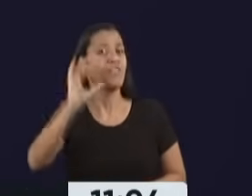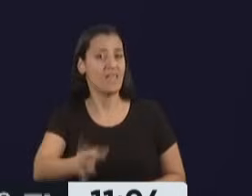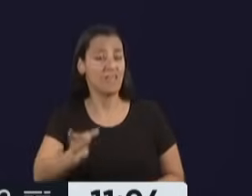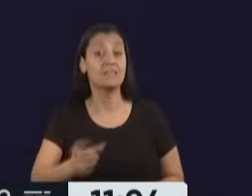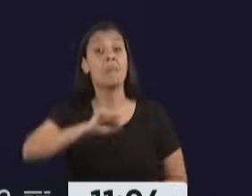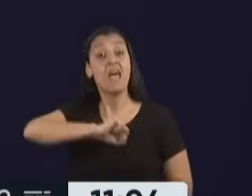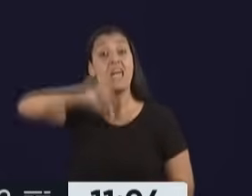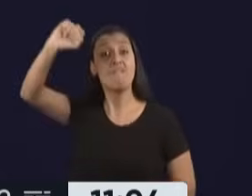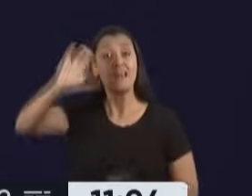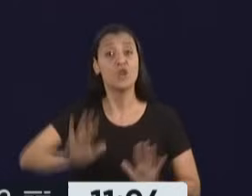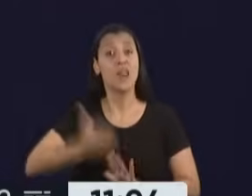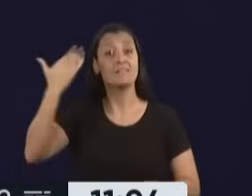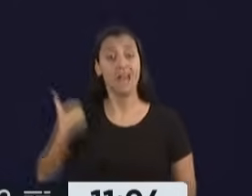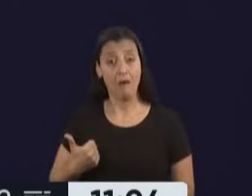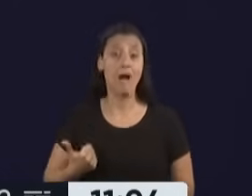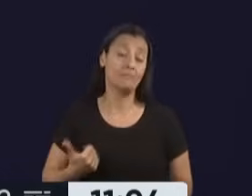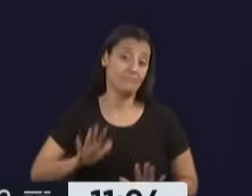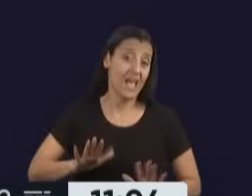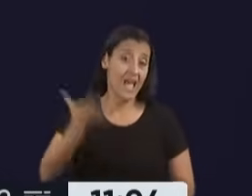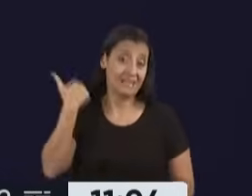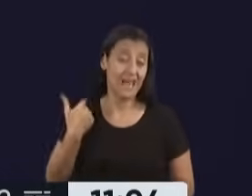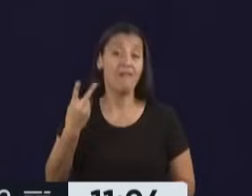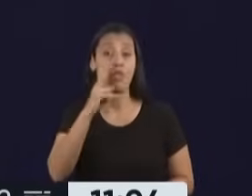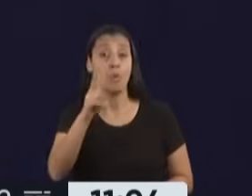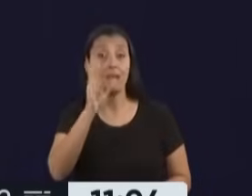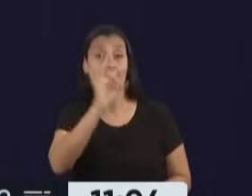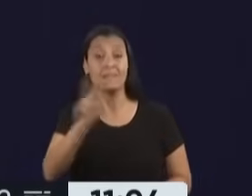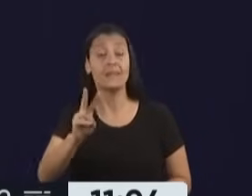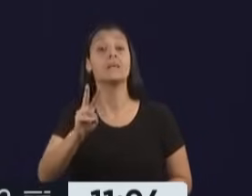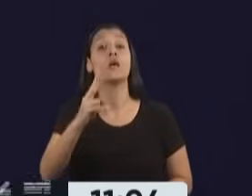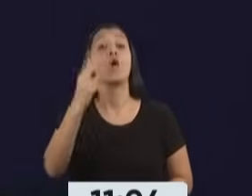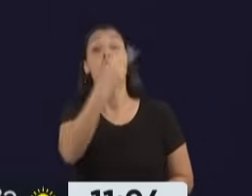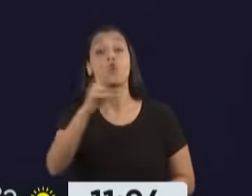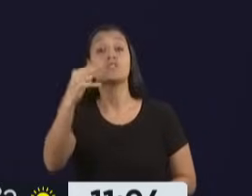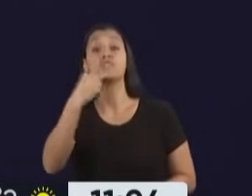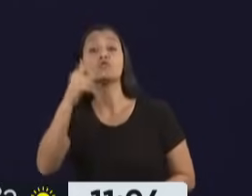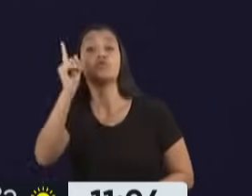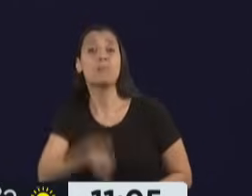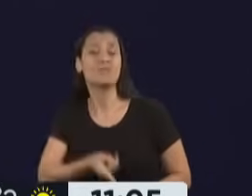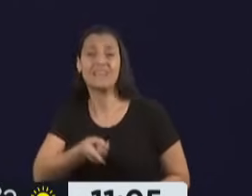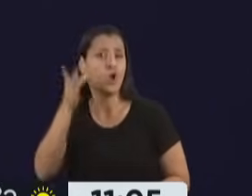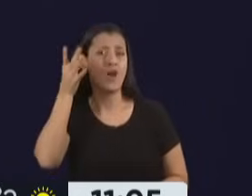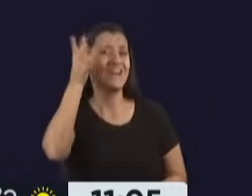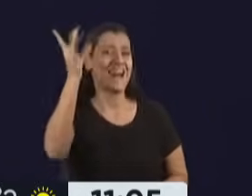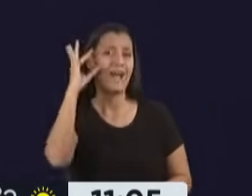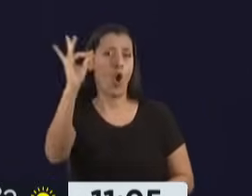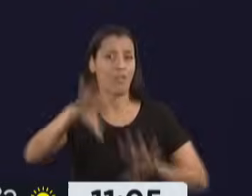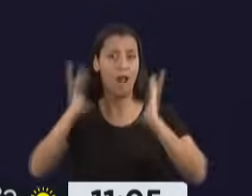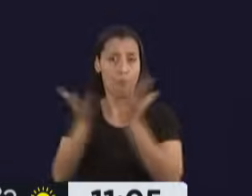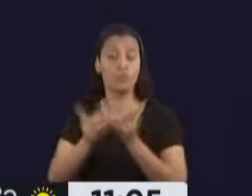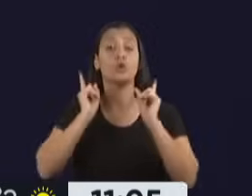La inflación era fue en el 2023 del 211%, la más alta del mundo. La